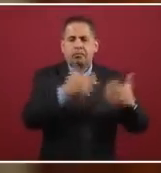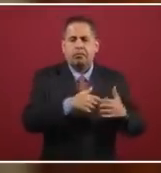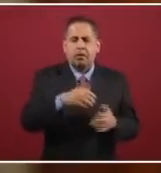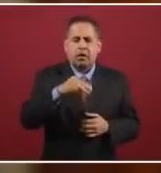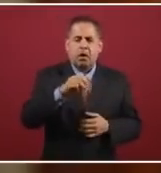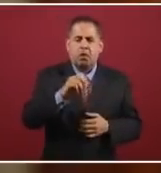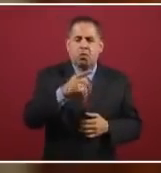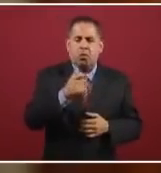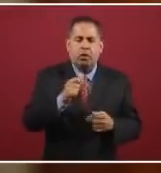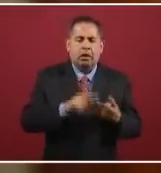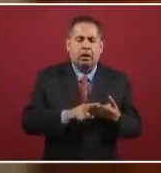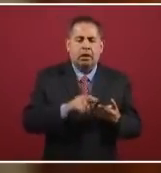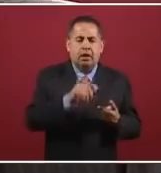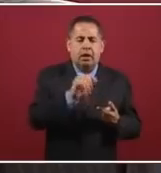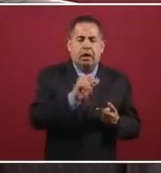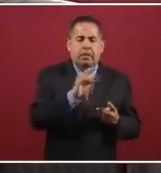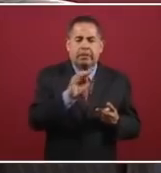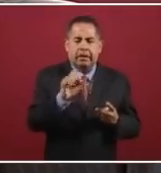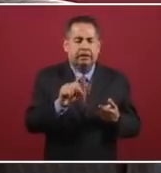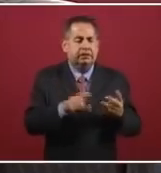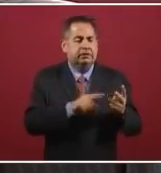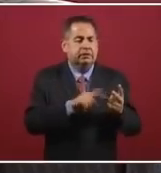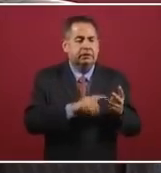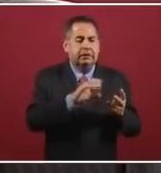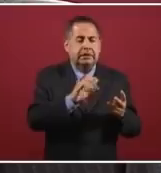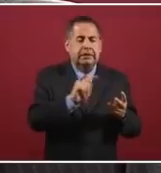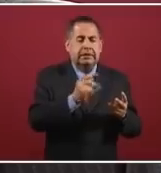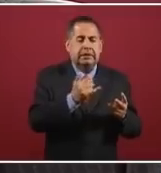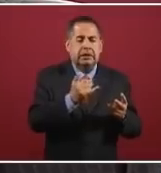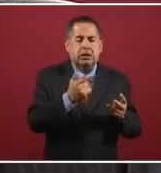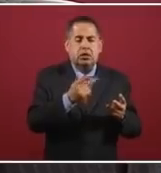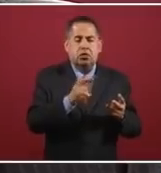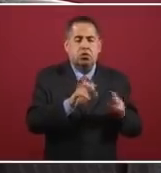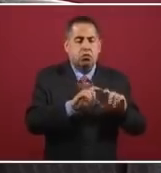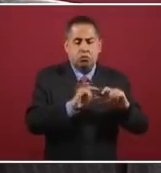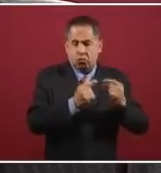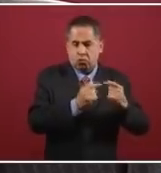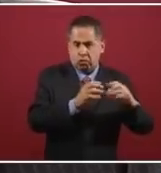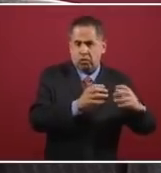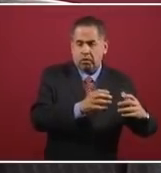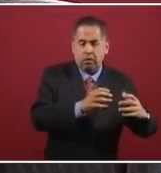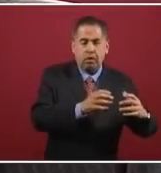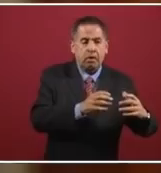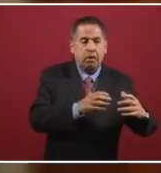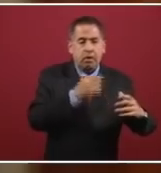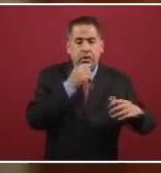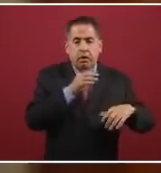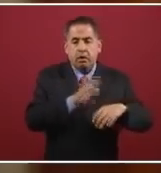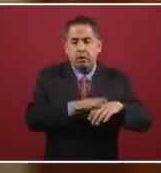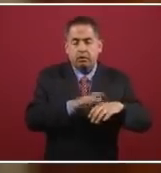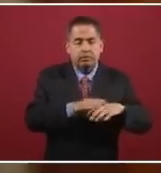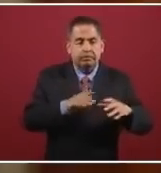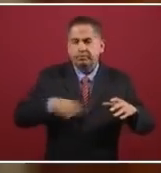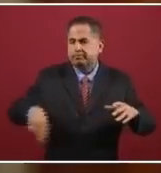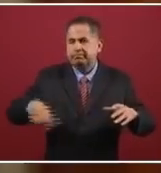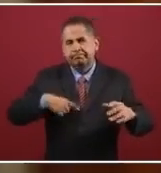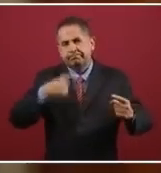Morgan, RBS, UBS y Citigroup están entre los bancos y corredurías demandadas por